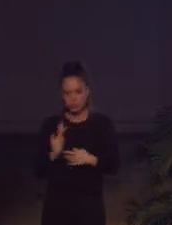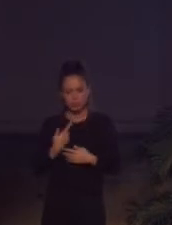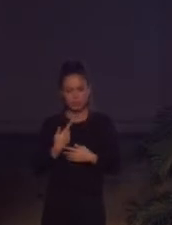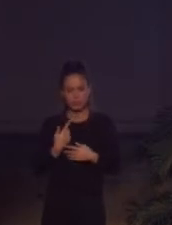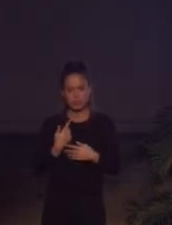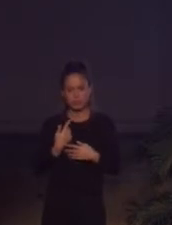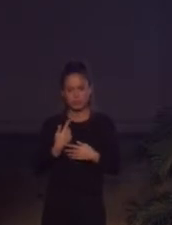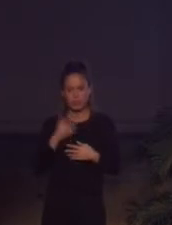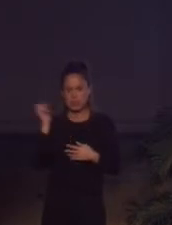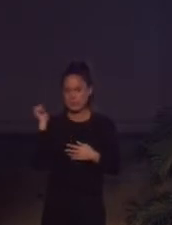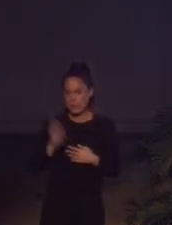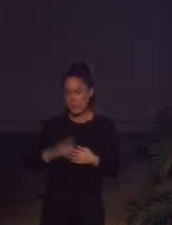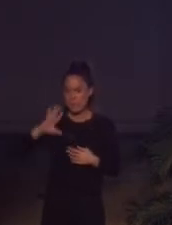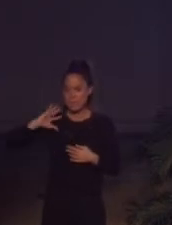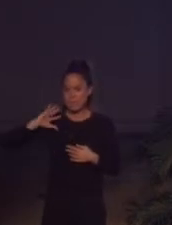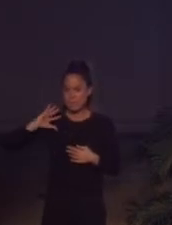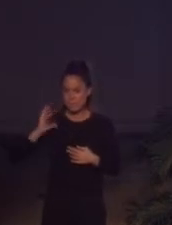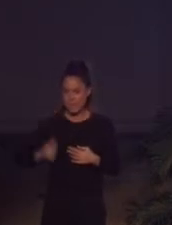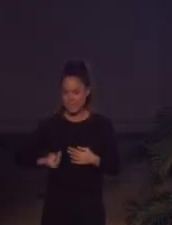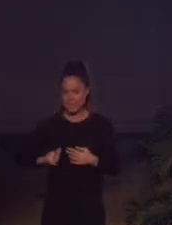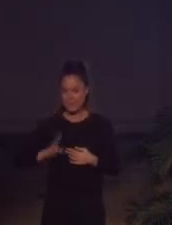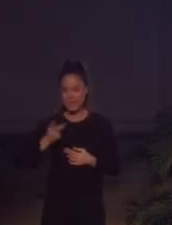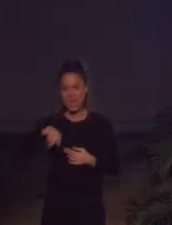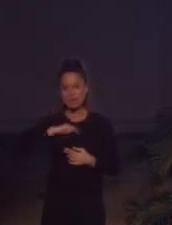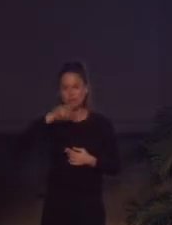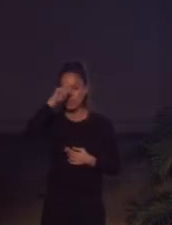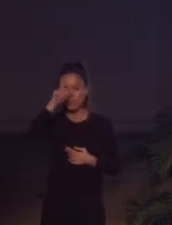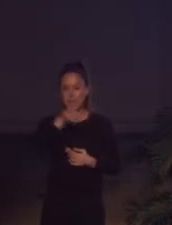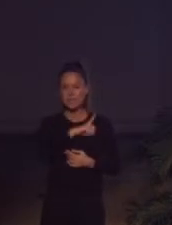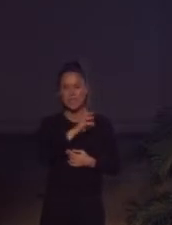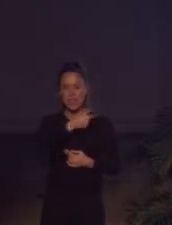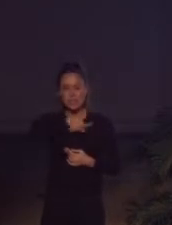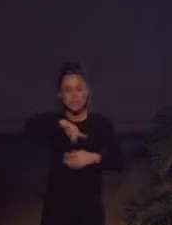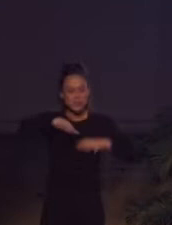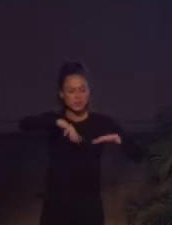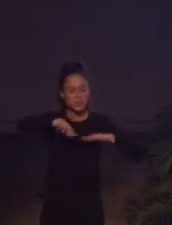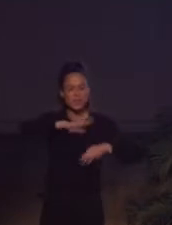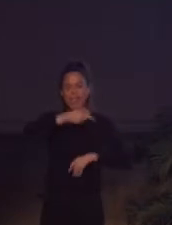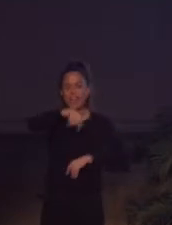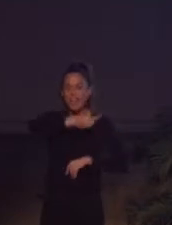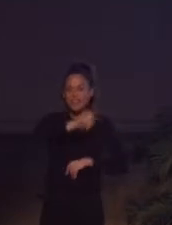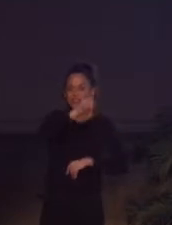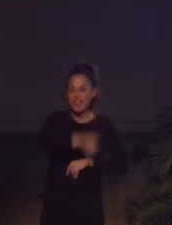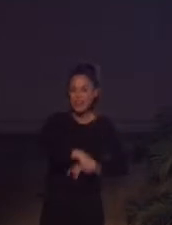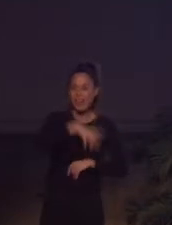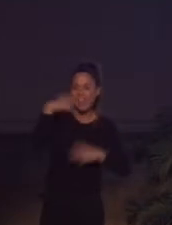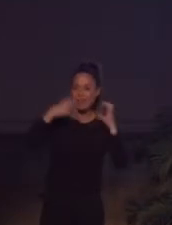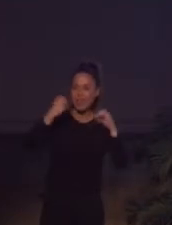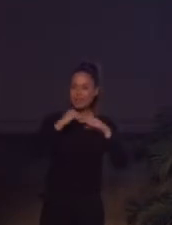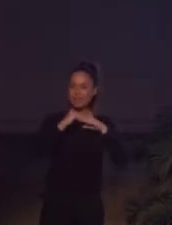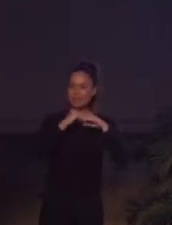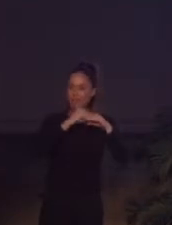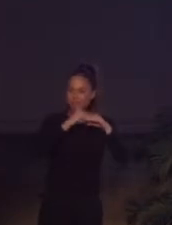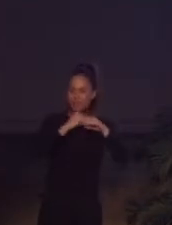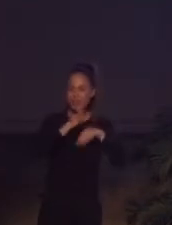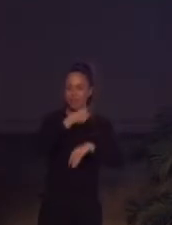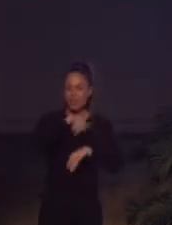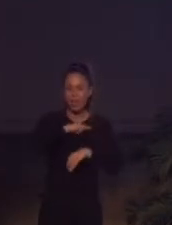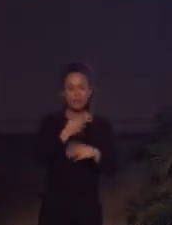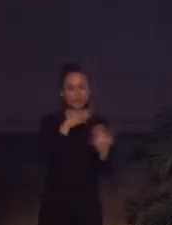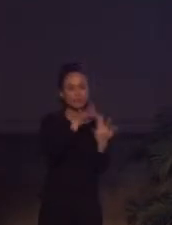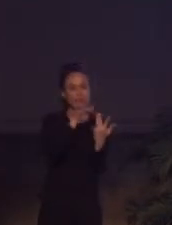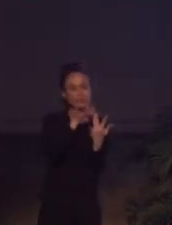bi urte Palestinako militanteak ezagutzera joan ginen, antiespezistak direnak ere, eta horren bueltan lanean egotera, eta pixkat